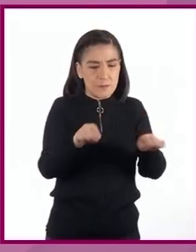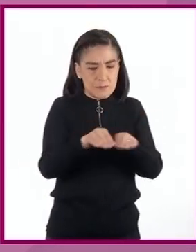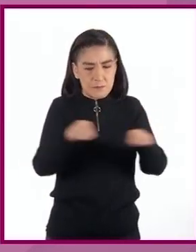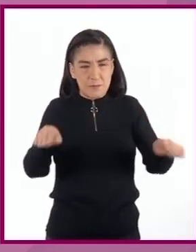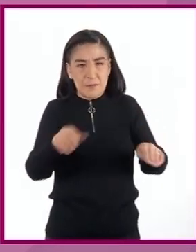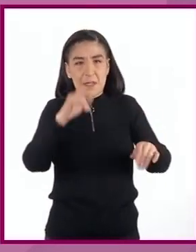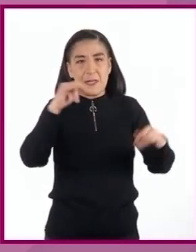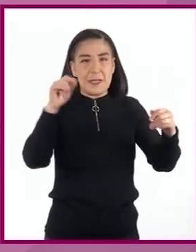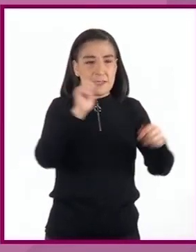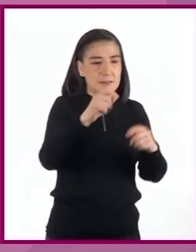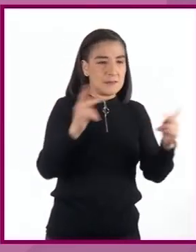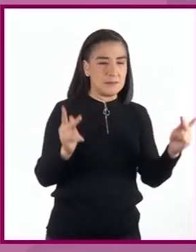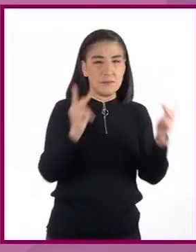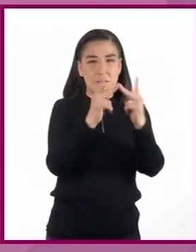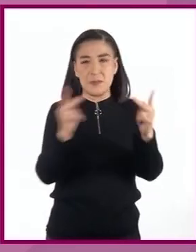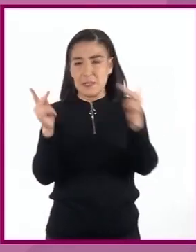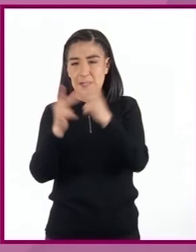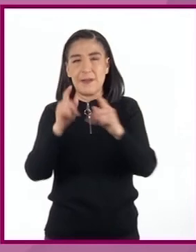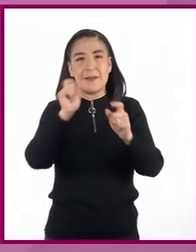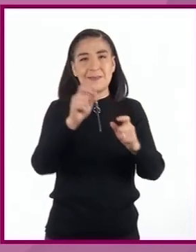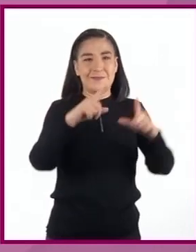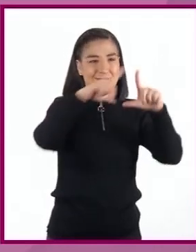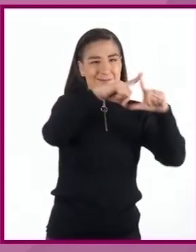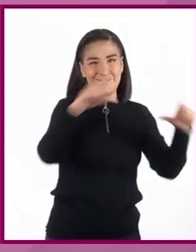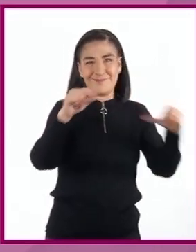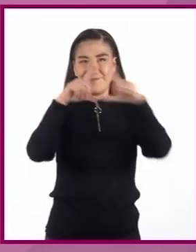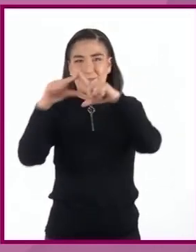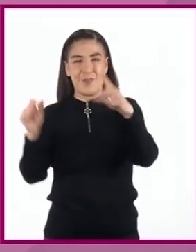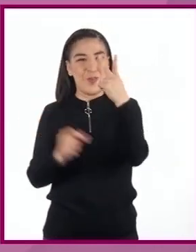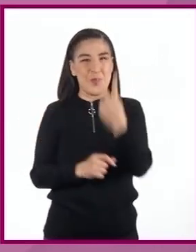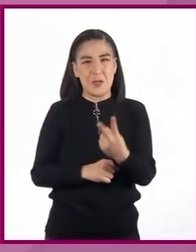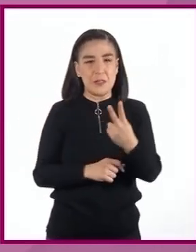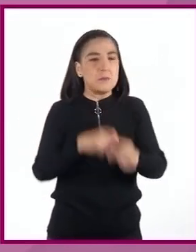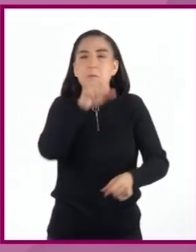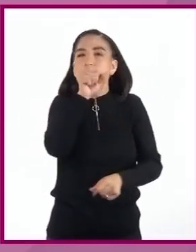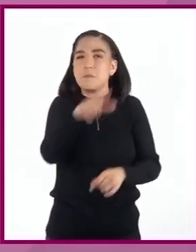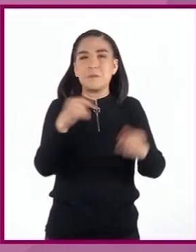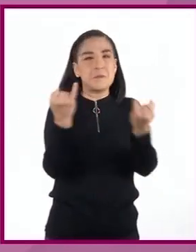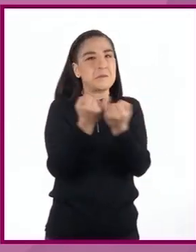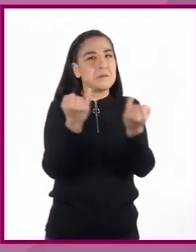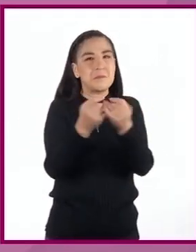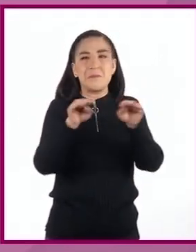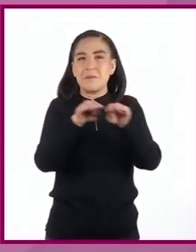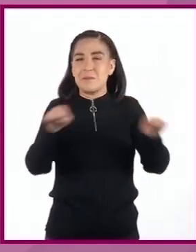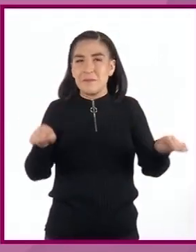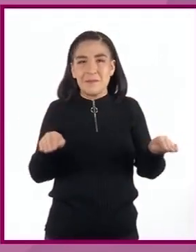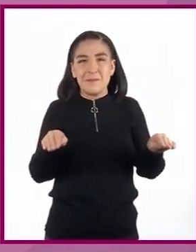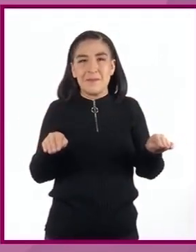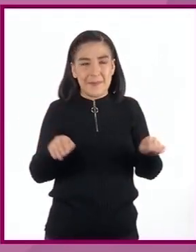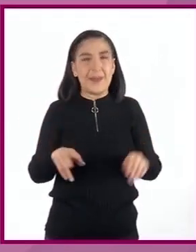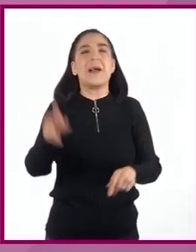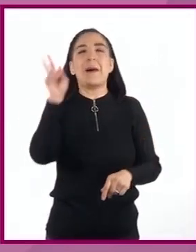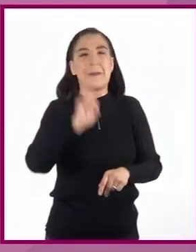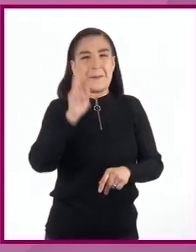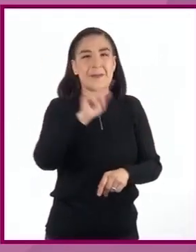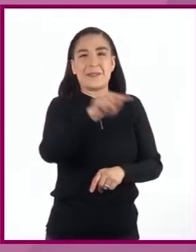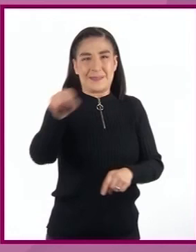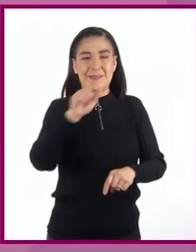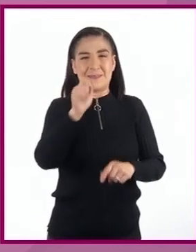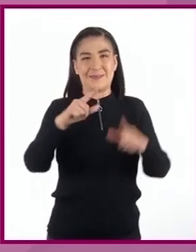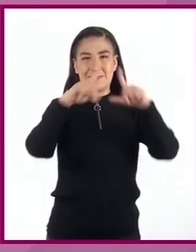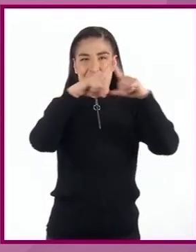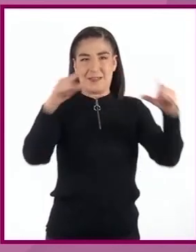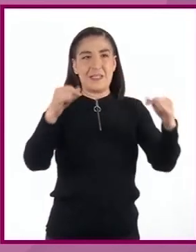correspondientes entre los dos triángulos tienen la misma medida, verificamos que estos dos triángulos